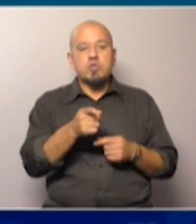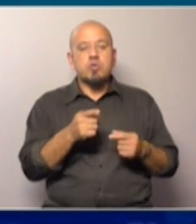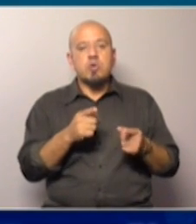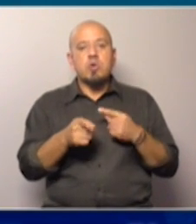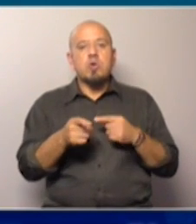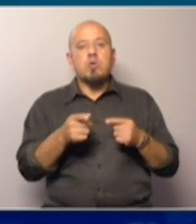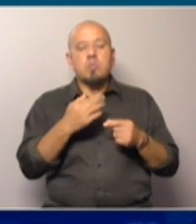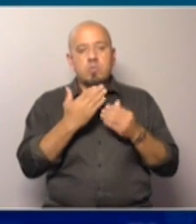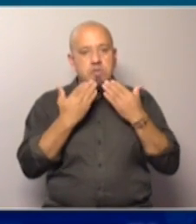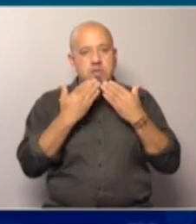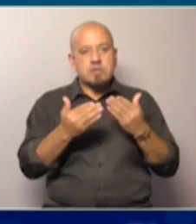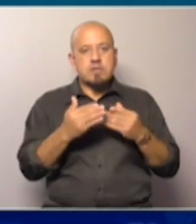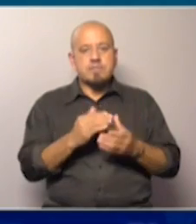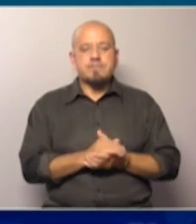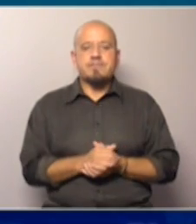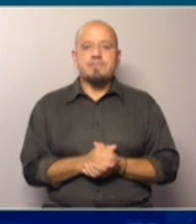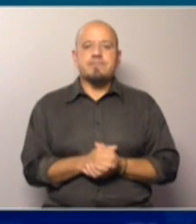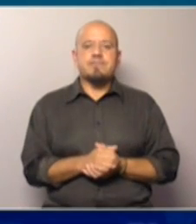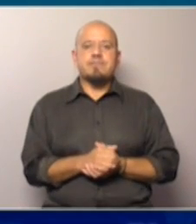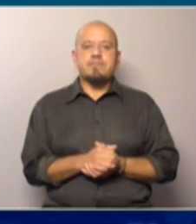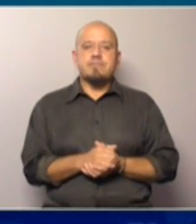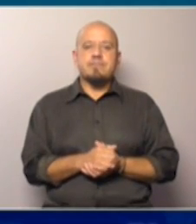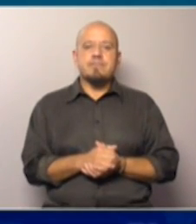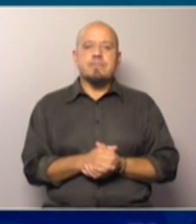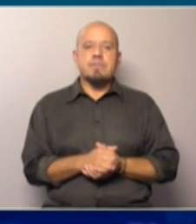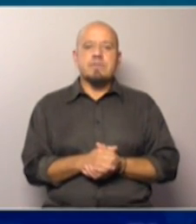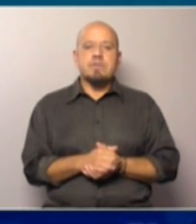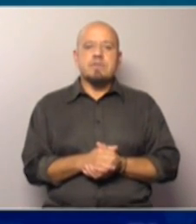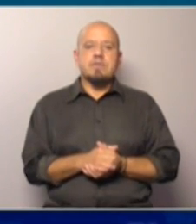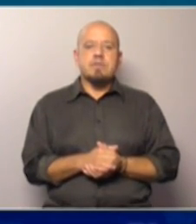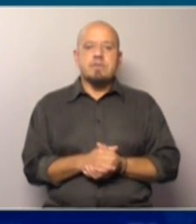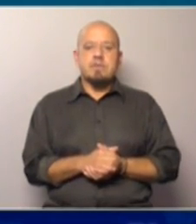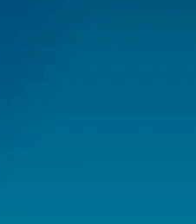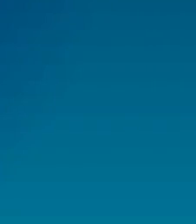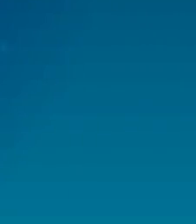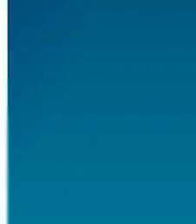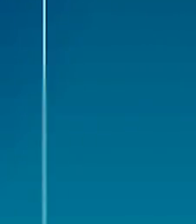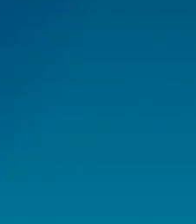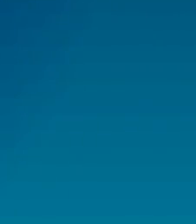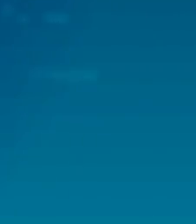Defensoría del Pueblo, gracias por estos minutos para TV Ciudad. Muchas gracias a ustedes.